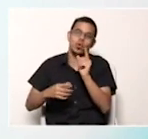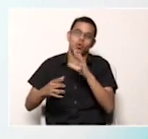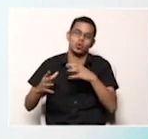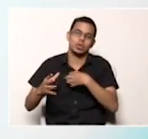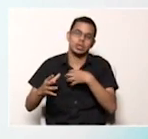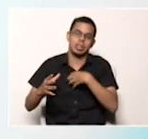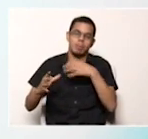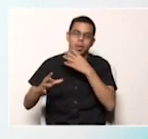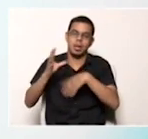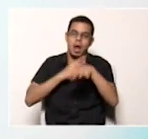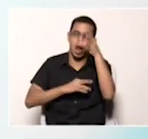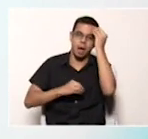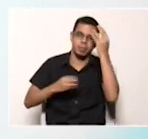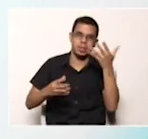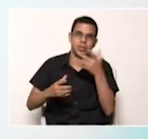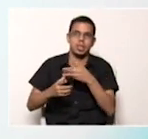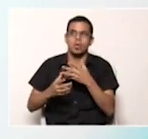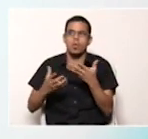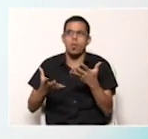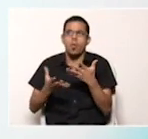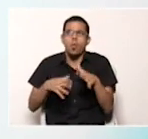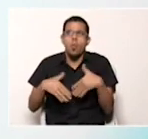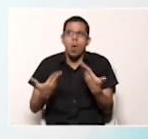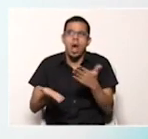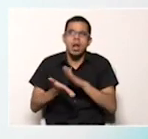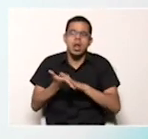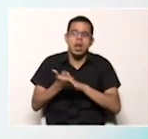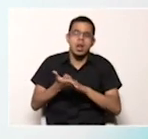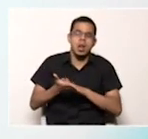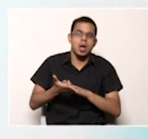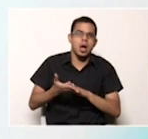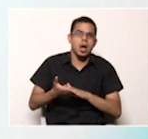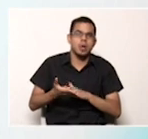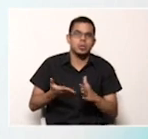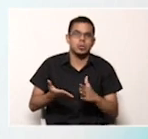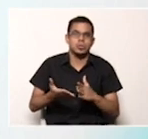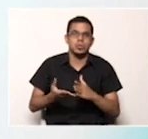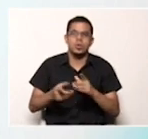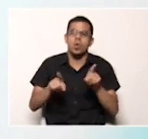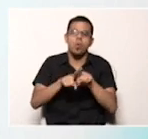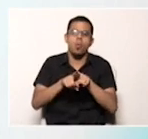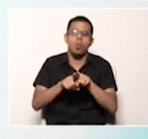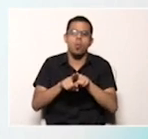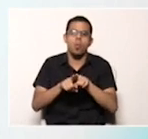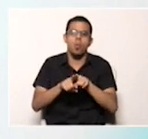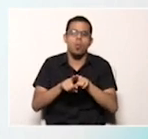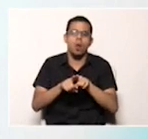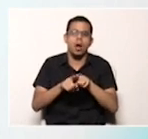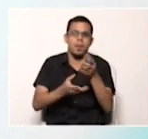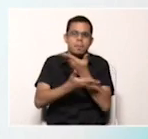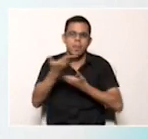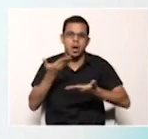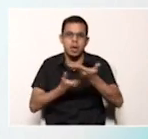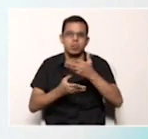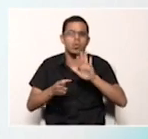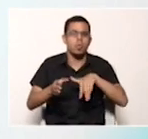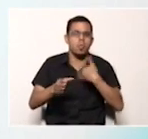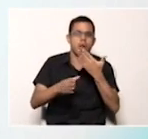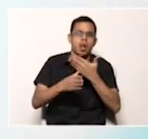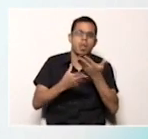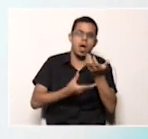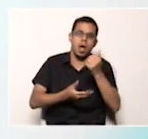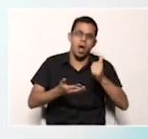que nuestros niños, niñas, adolescentes y población con necesidades educativas especiales pueda aprovechar